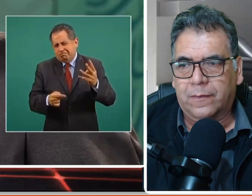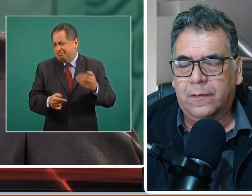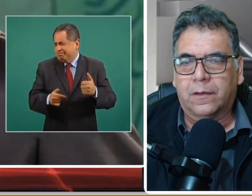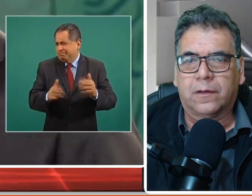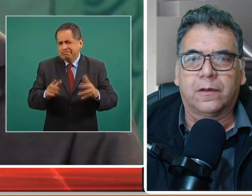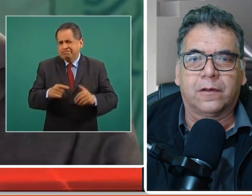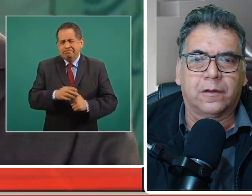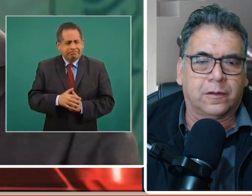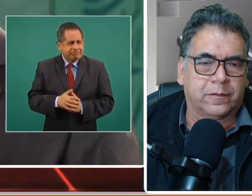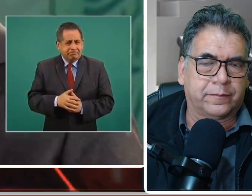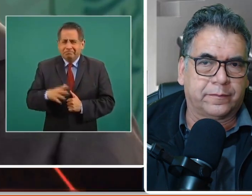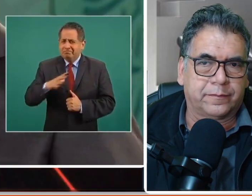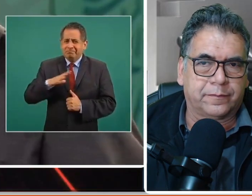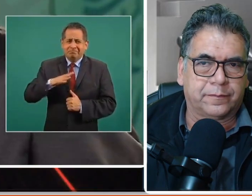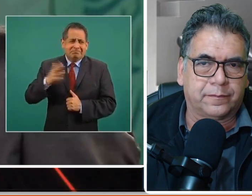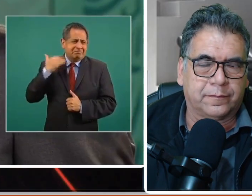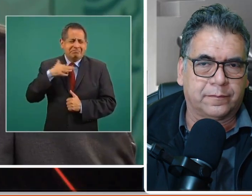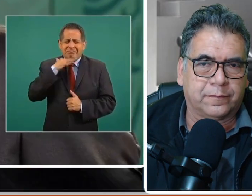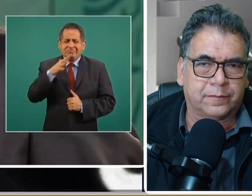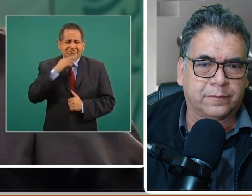porque esto se extendió